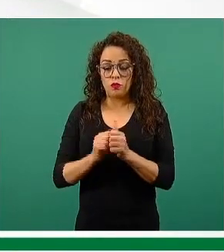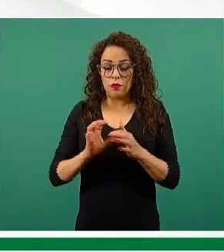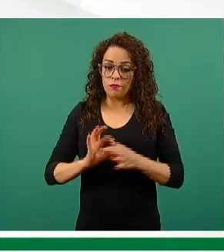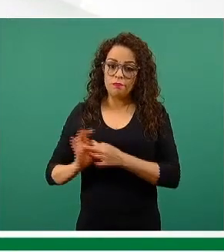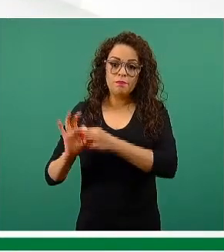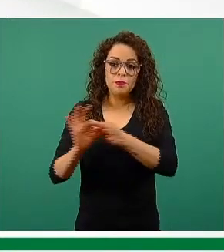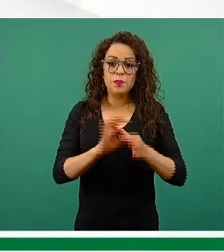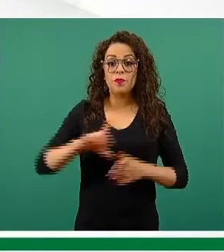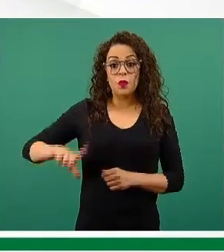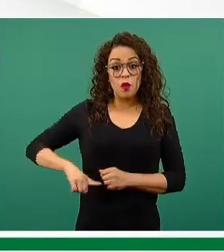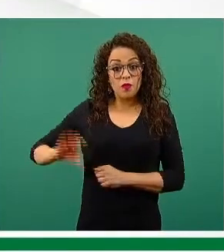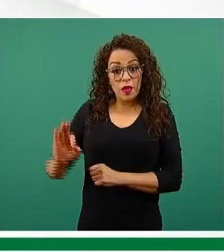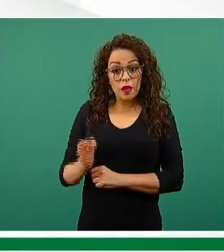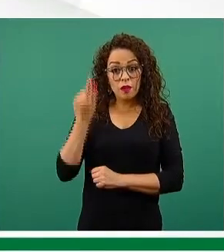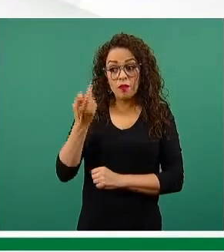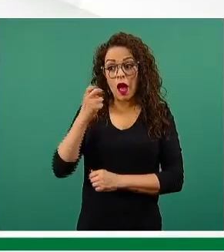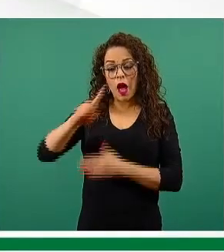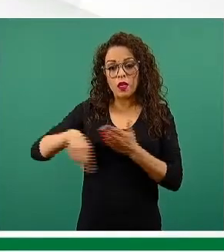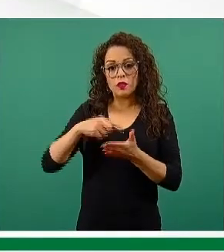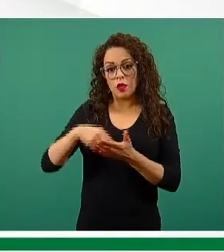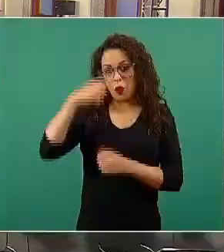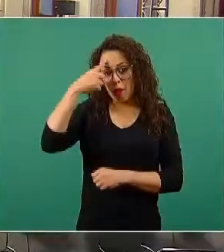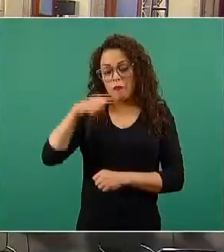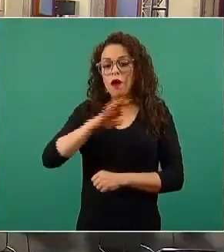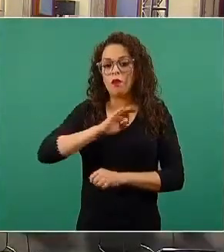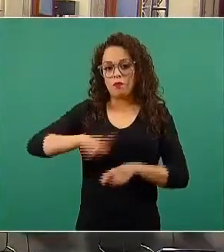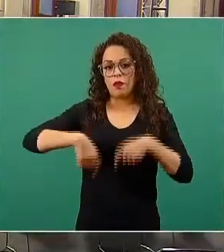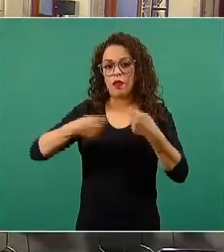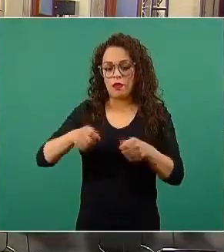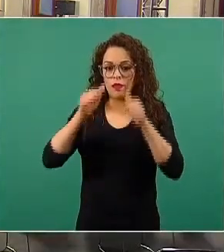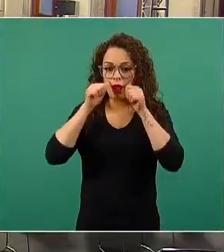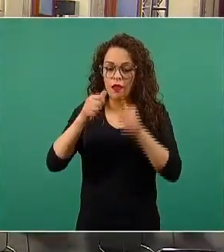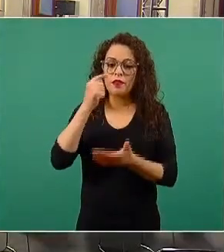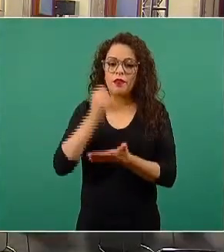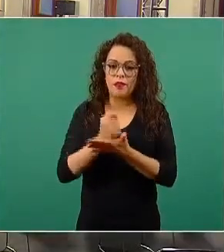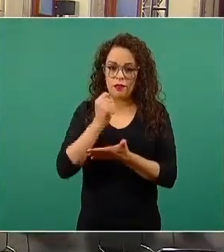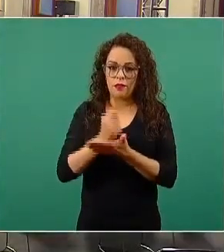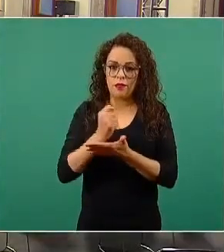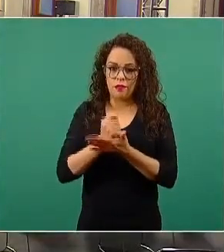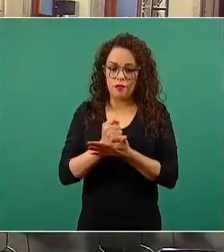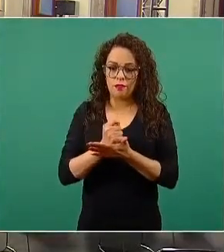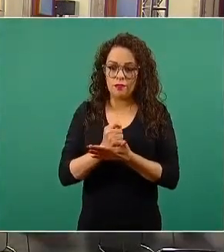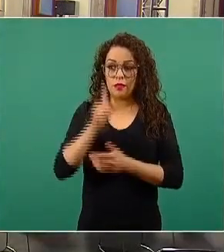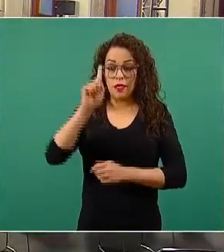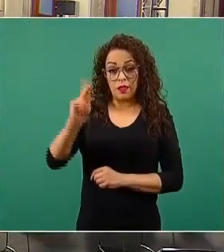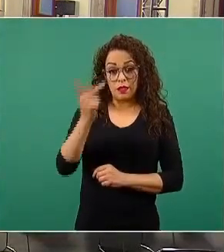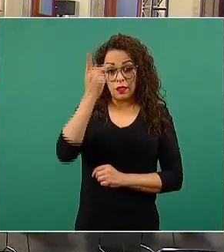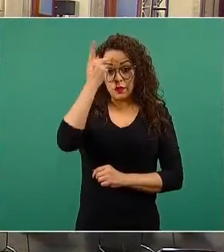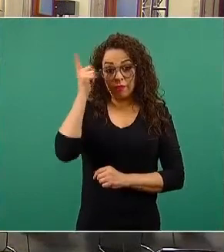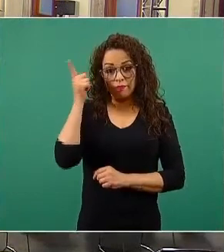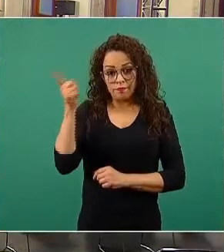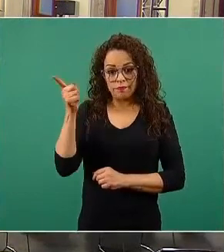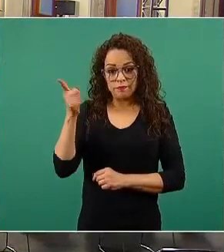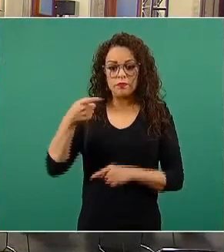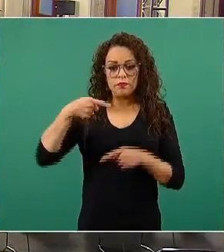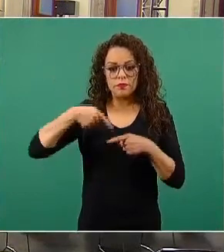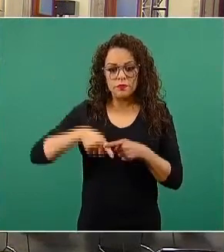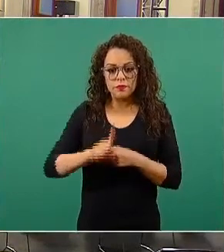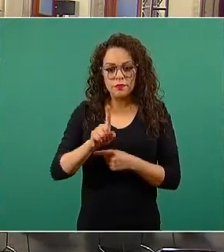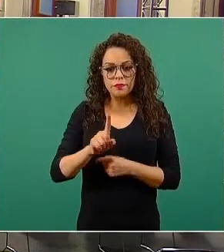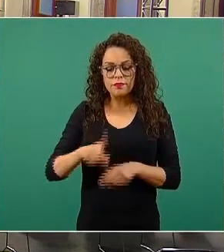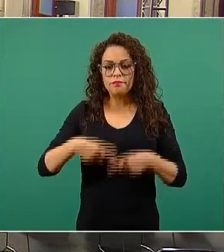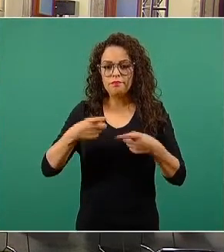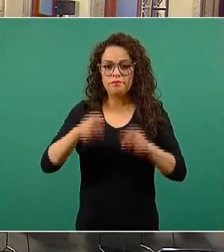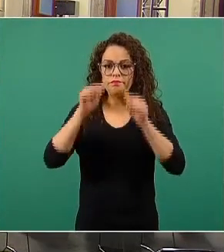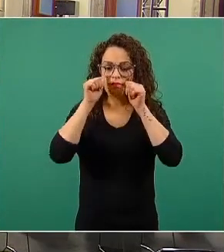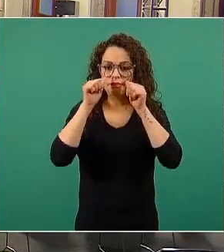federal, pues estas unidades de rehabilitación para la atención de pacientes con COVID. En San Luis Potosí, de manera inicial, estamos